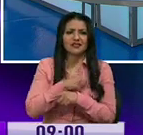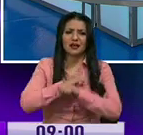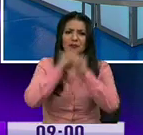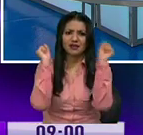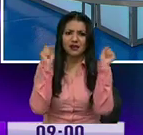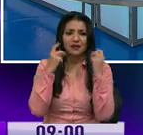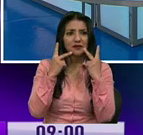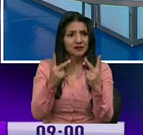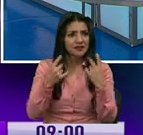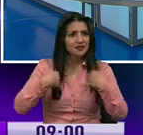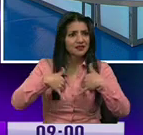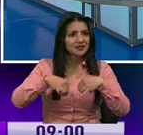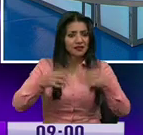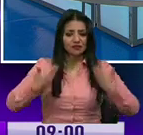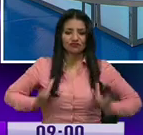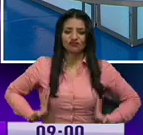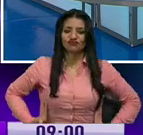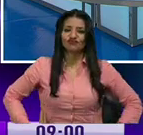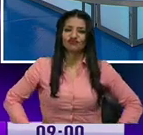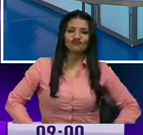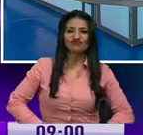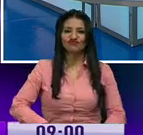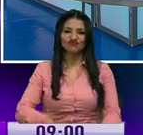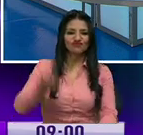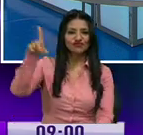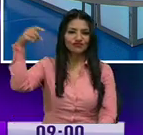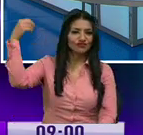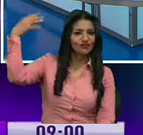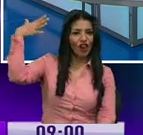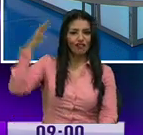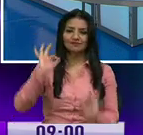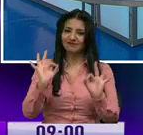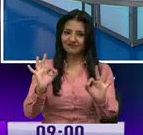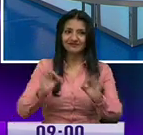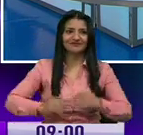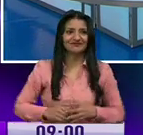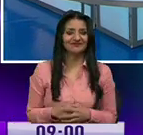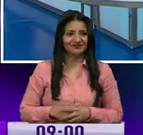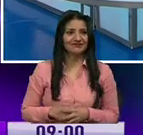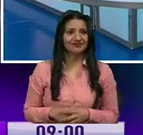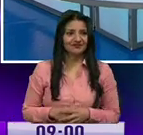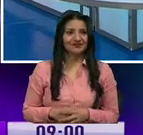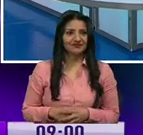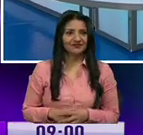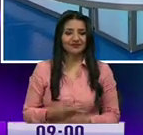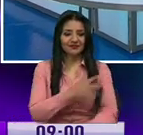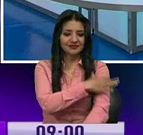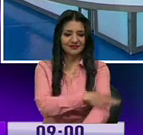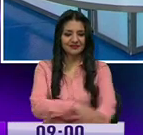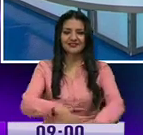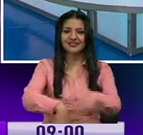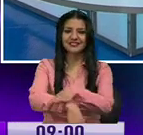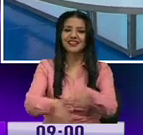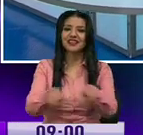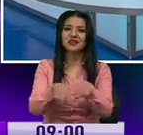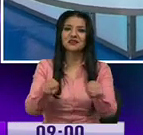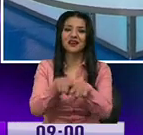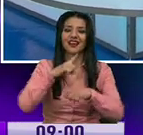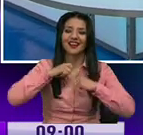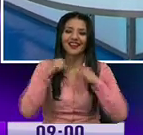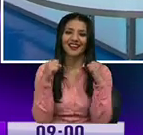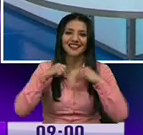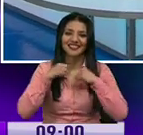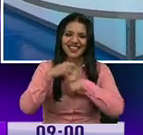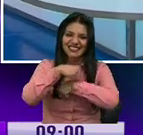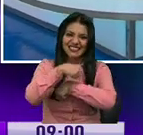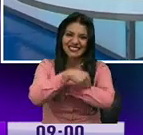Cari quiere seguir luciendo el súper bronceado. El morenazo que tiene. Aunque ahorita está luciendo la piel de gallina.